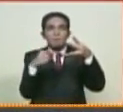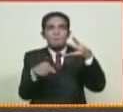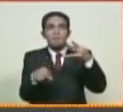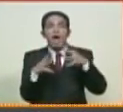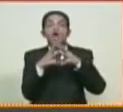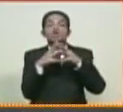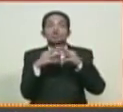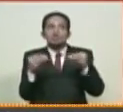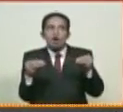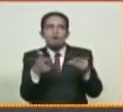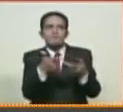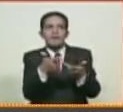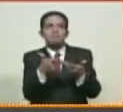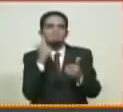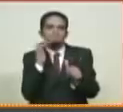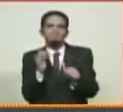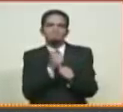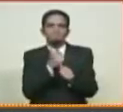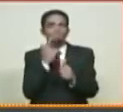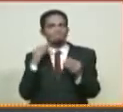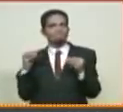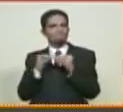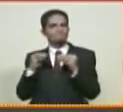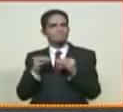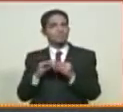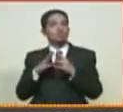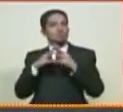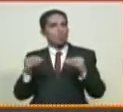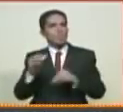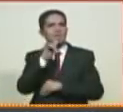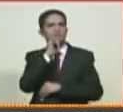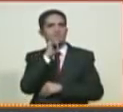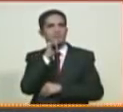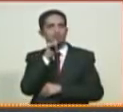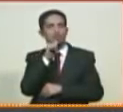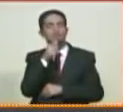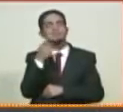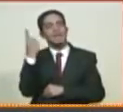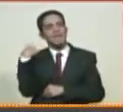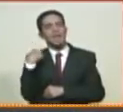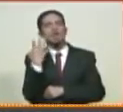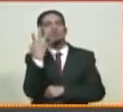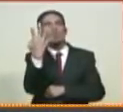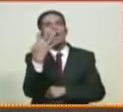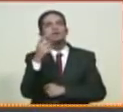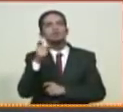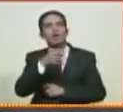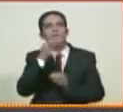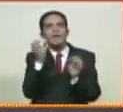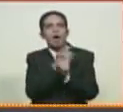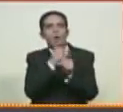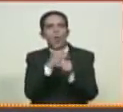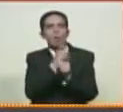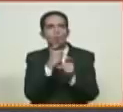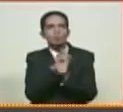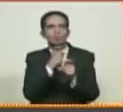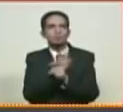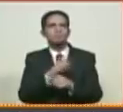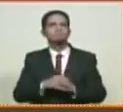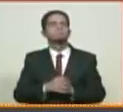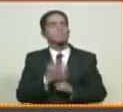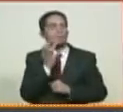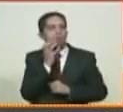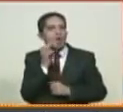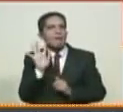del magnicidio en grado de frustración perpetrado el pasado día 4 de agosto. Por ejemplo,